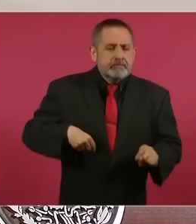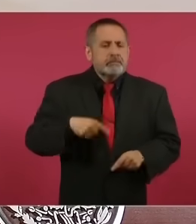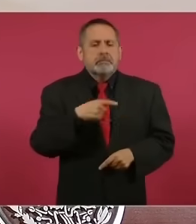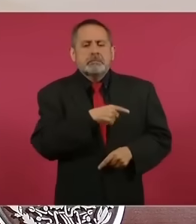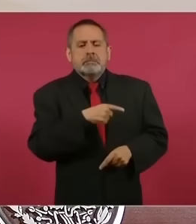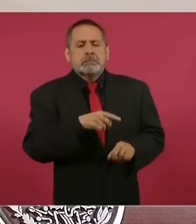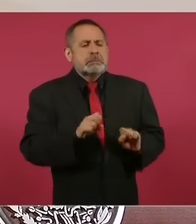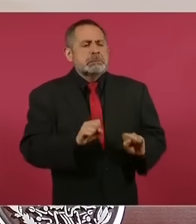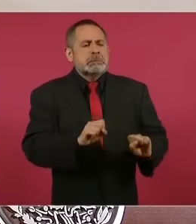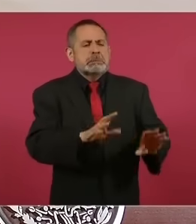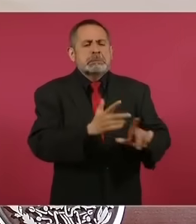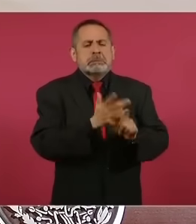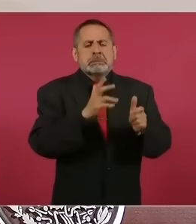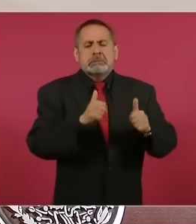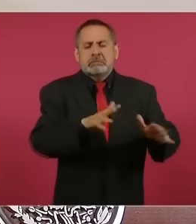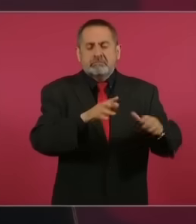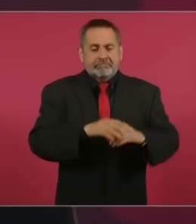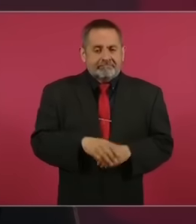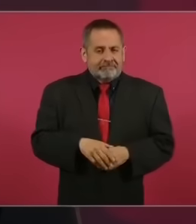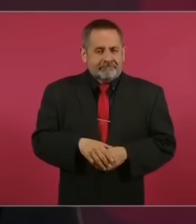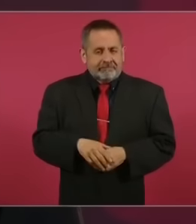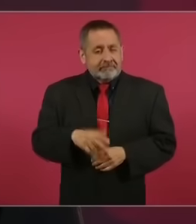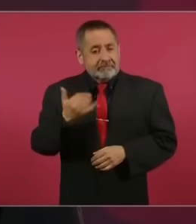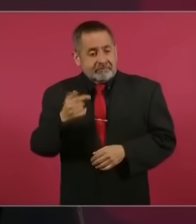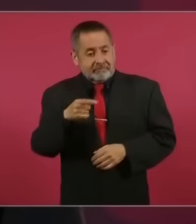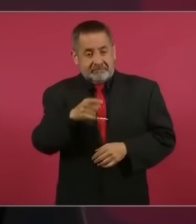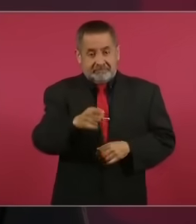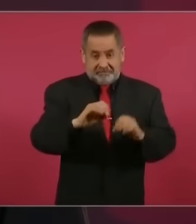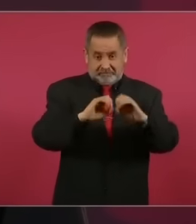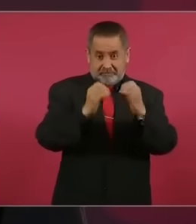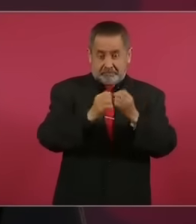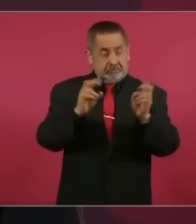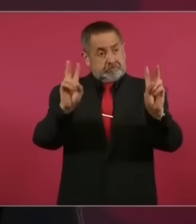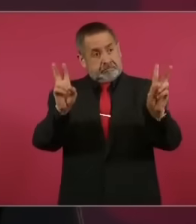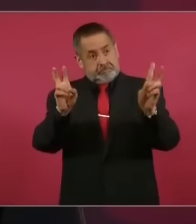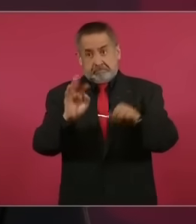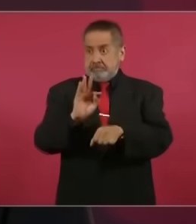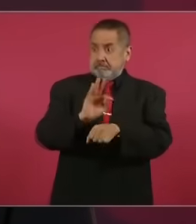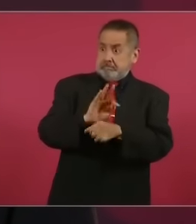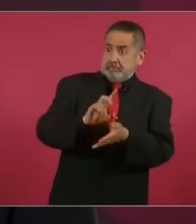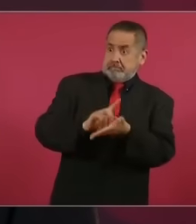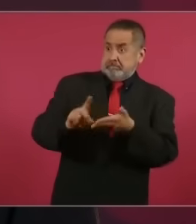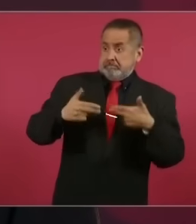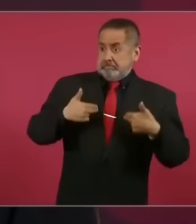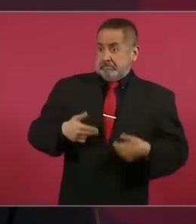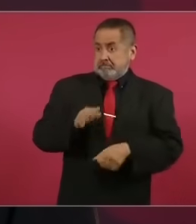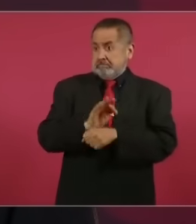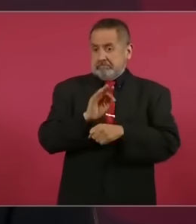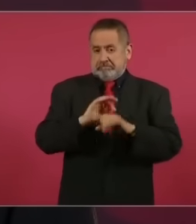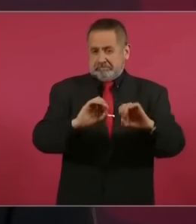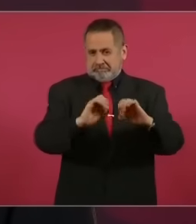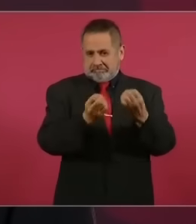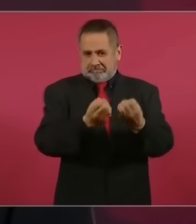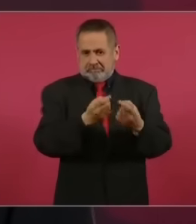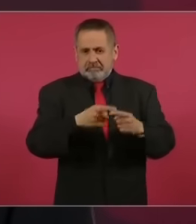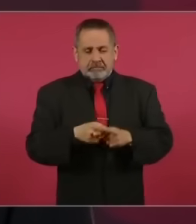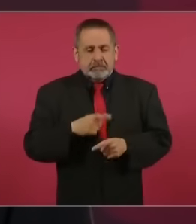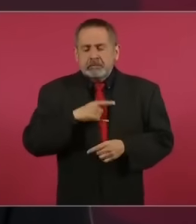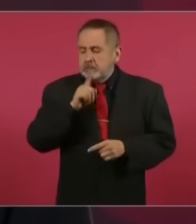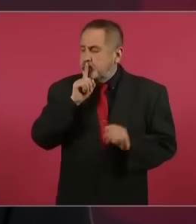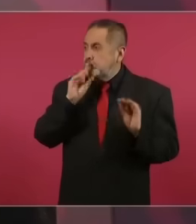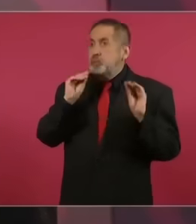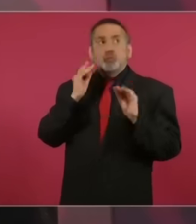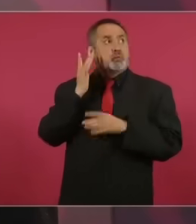Y las organizaciones supuestamente de defensa de derechos humanos se quedaron